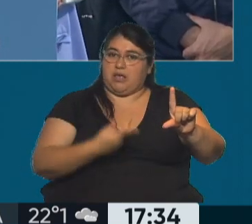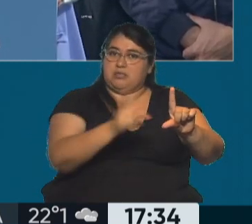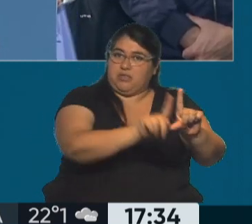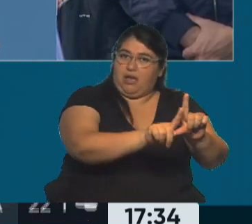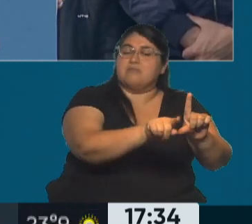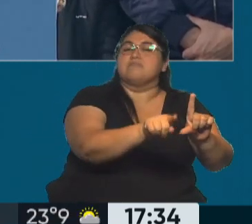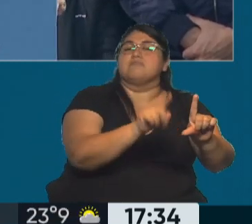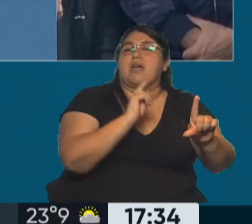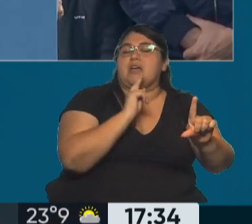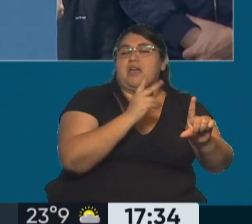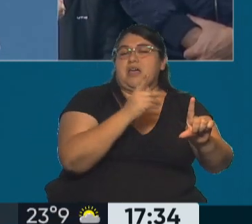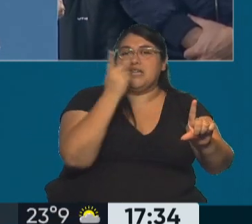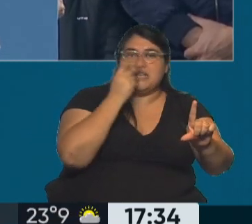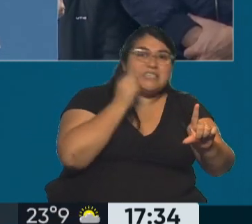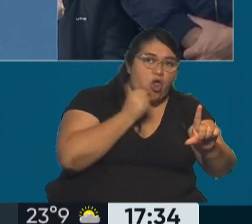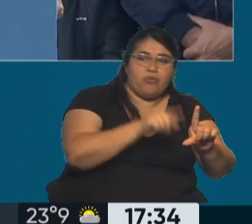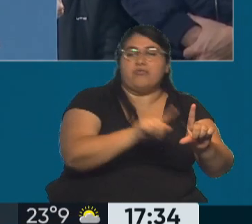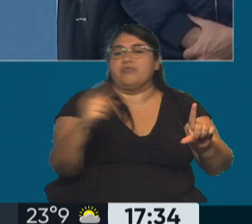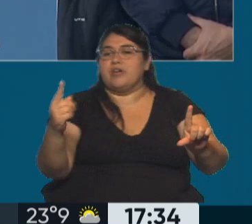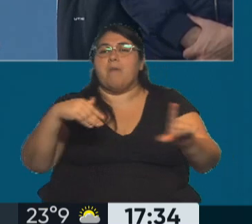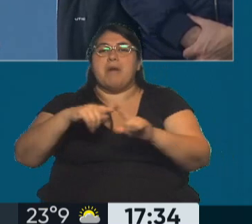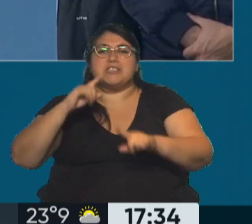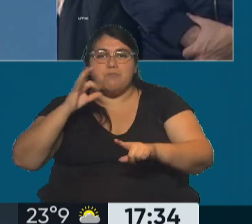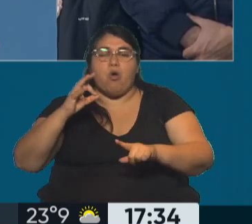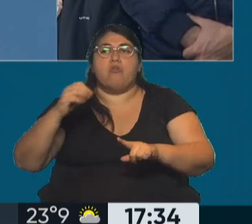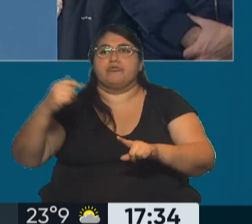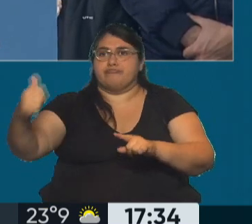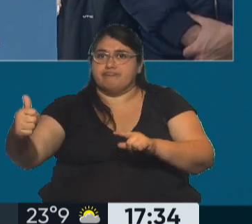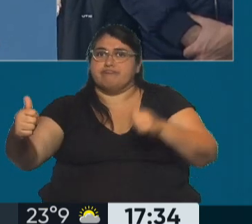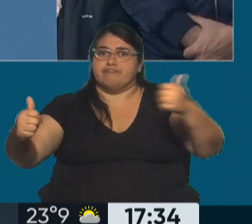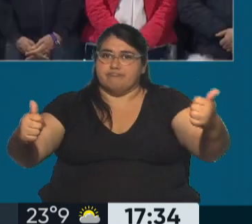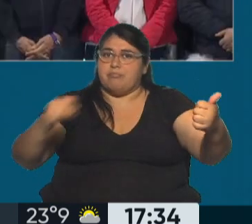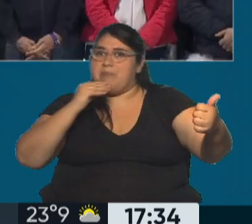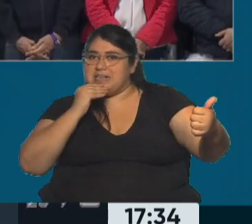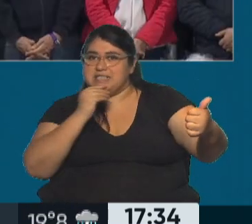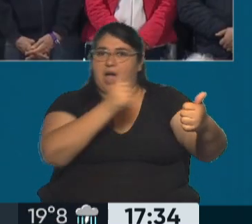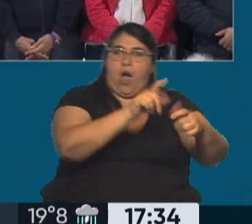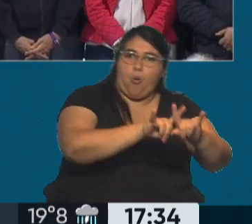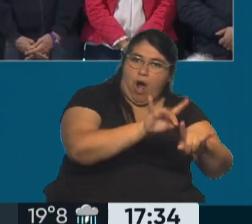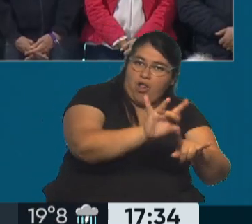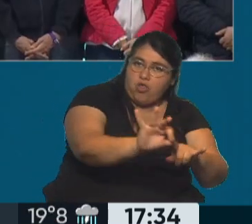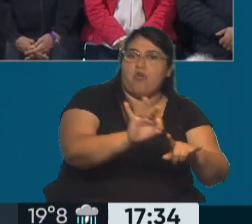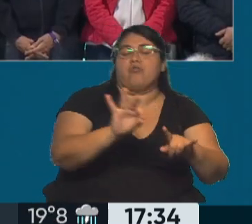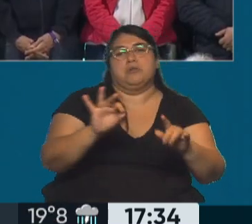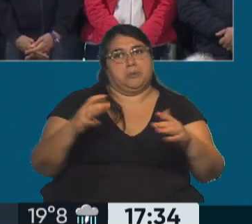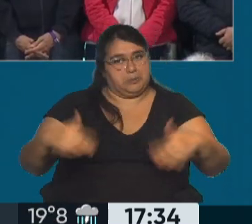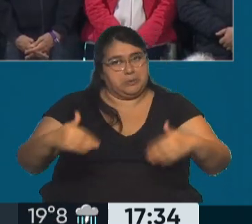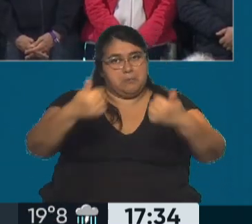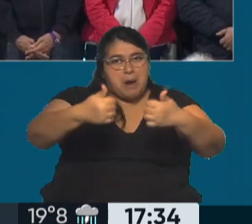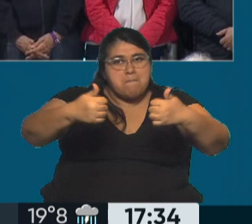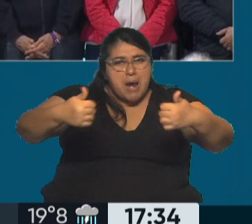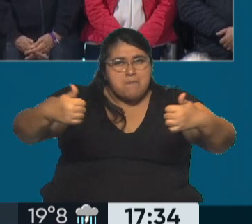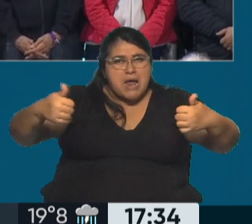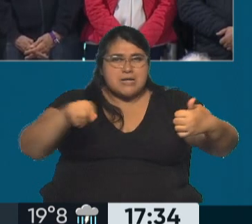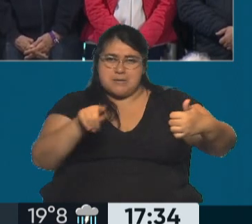Kicillof, a Guado de Pedro, a Máximo Kirchner, a Sergio Massa. Esa primera foto, esa primera postal, me parece que de alguna manera es también una